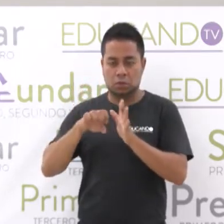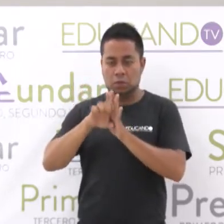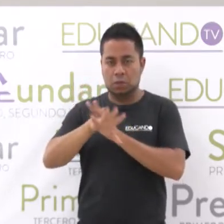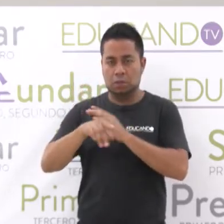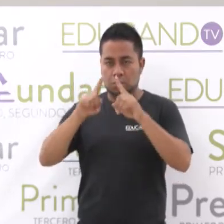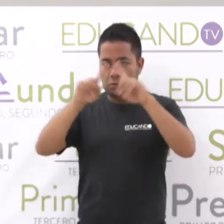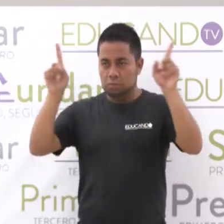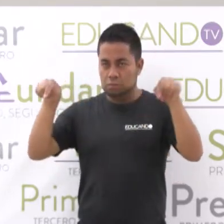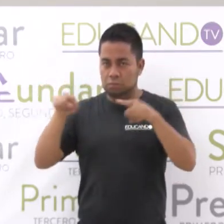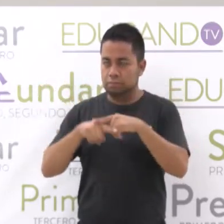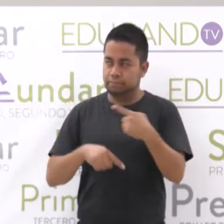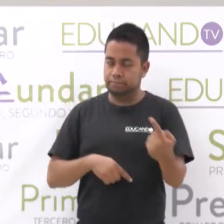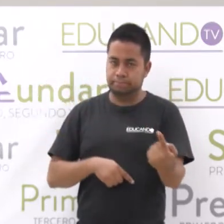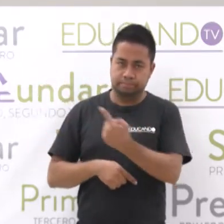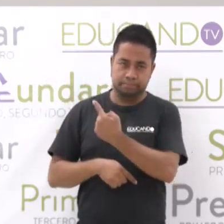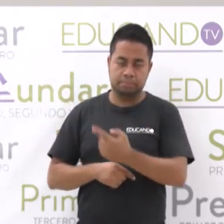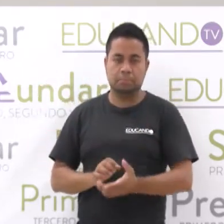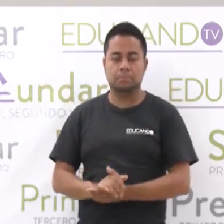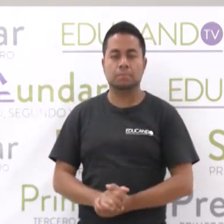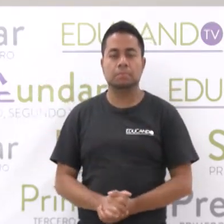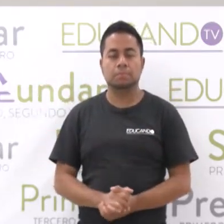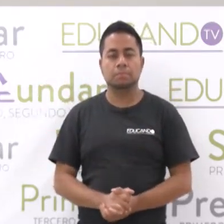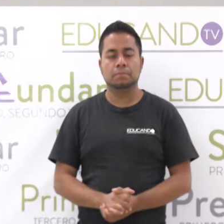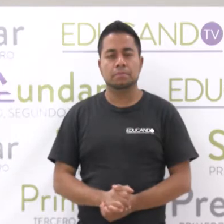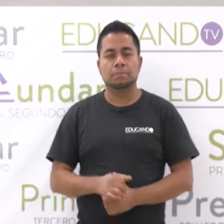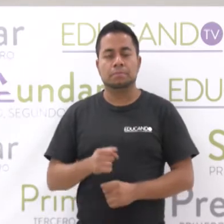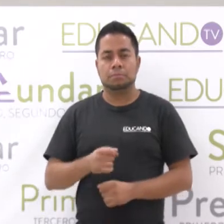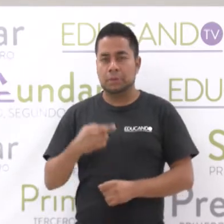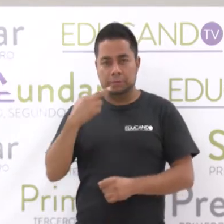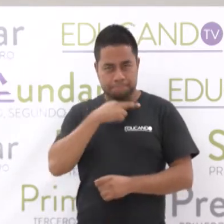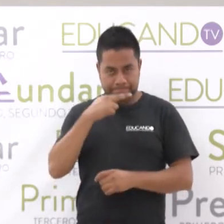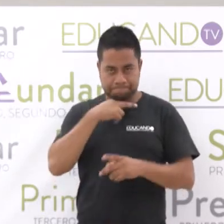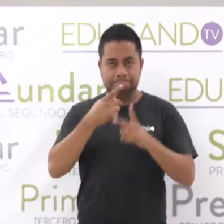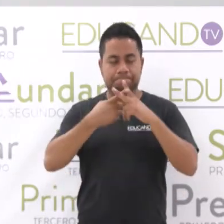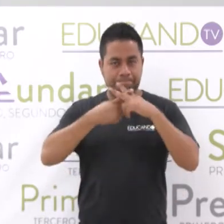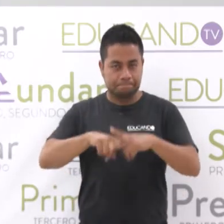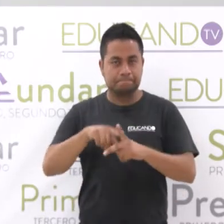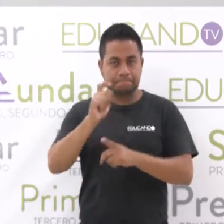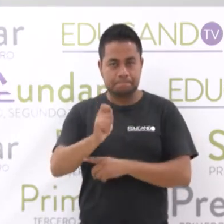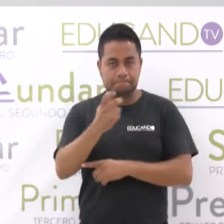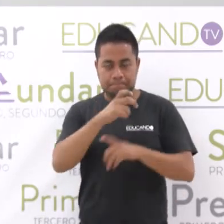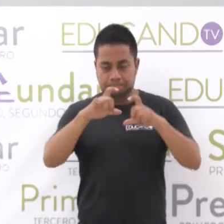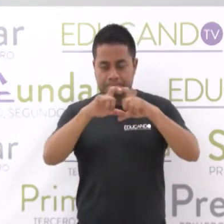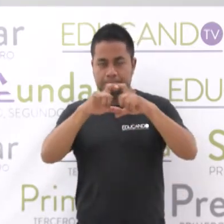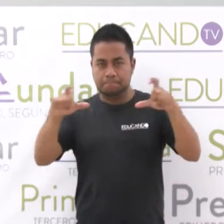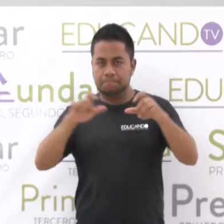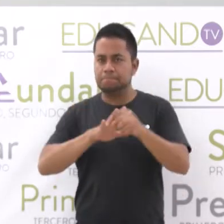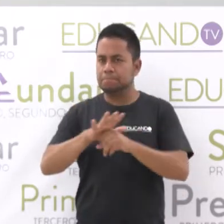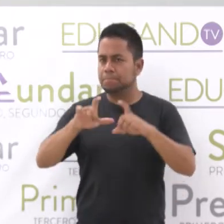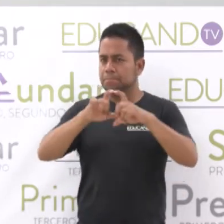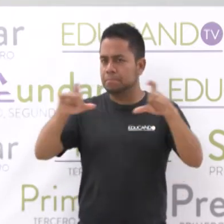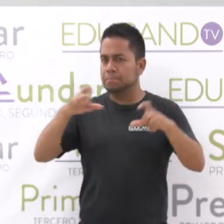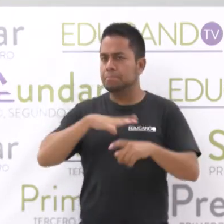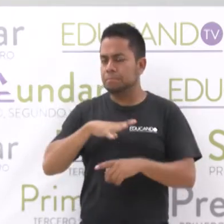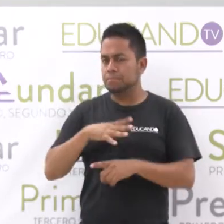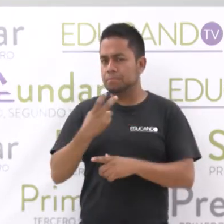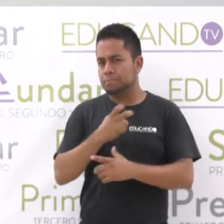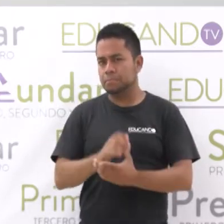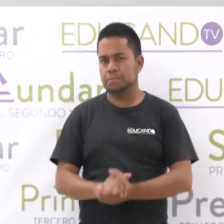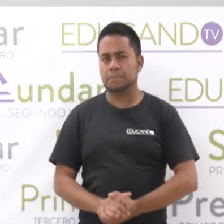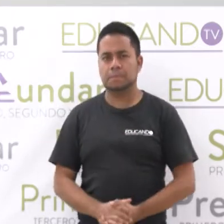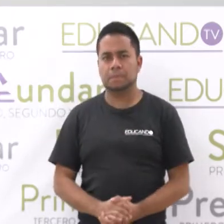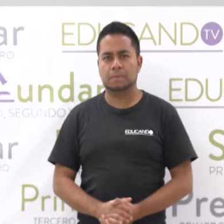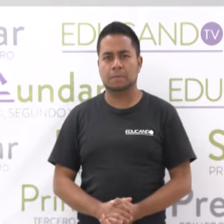en el pizarrón. Y vamos a empezar entonces rápidamente. Esta es una ficha. ¿Qué tipo de ficha creen que sea?